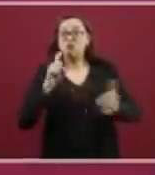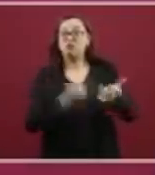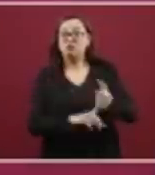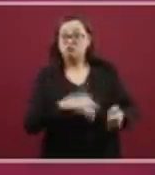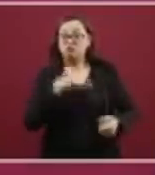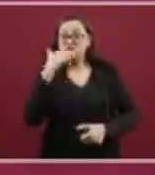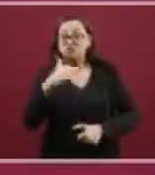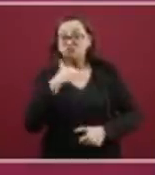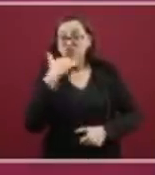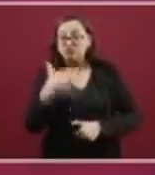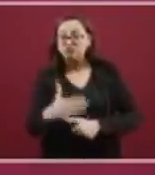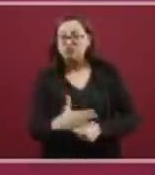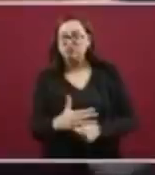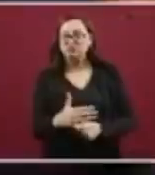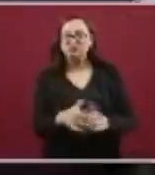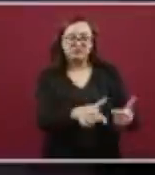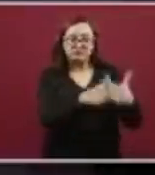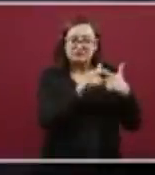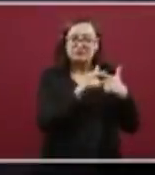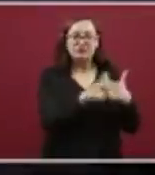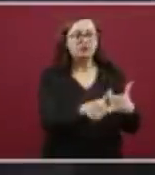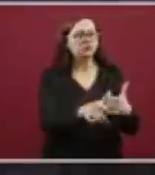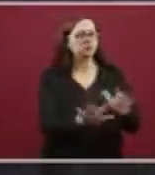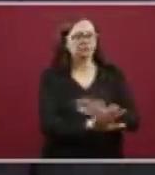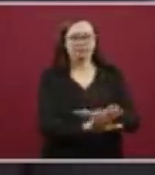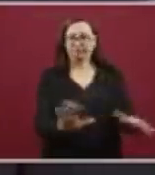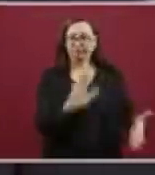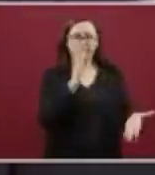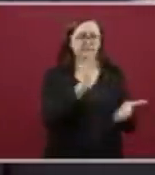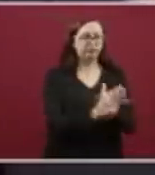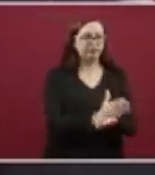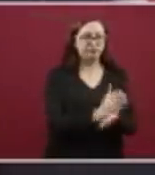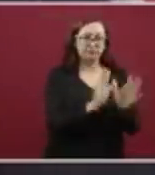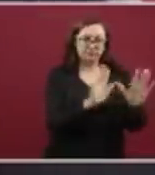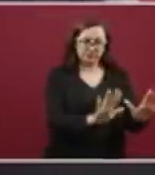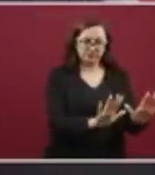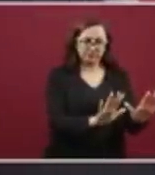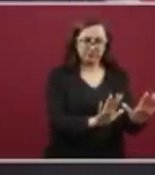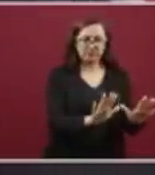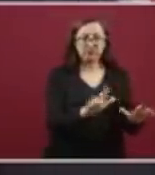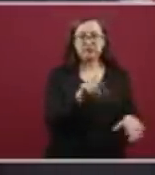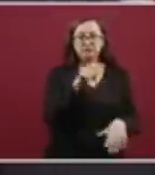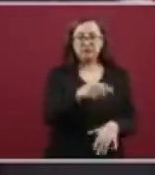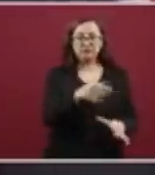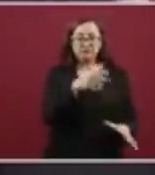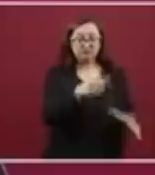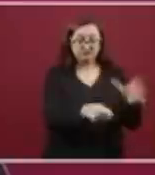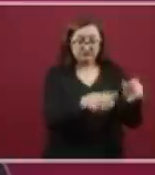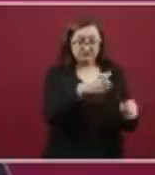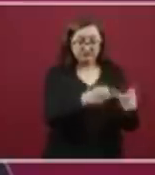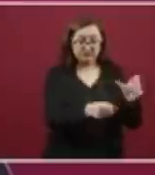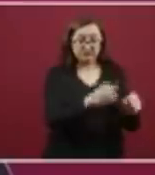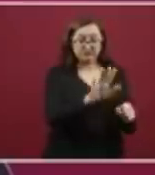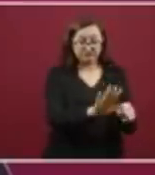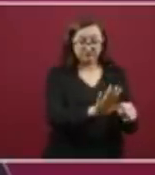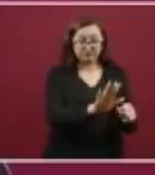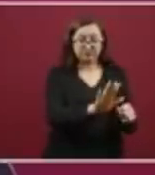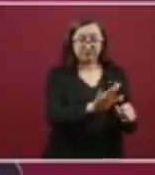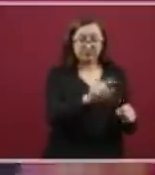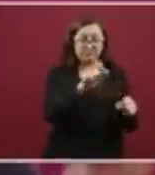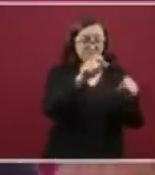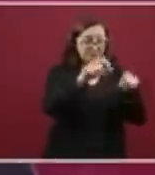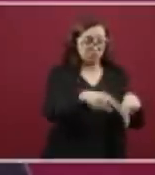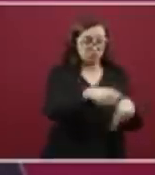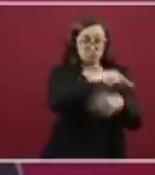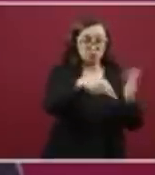Entonces, bueno, ¿por qué no las cuencas lecheras las desarrollamos donde